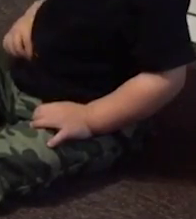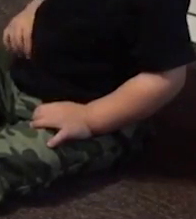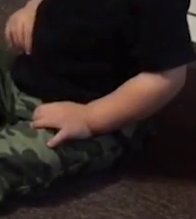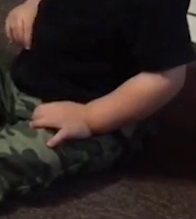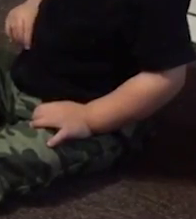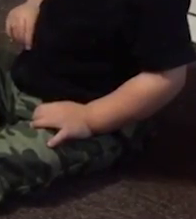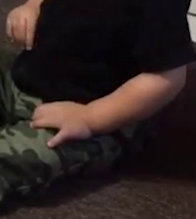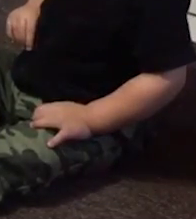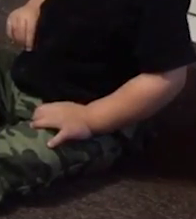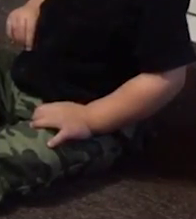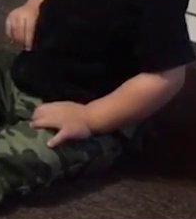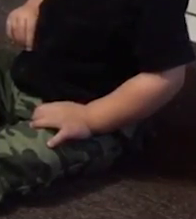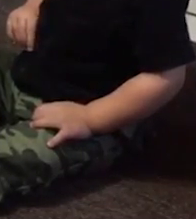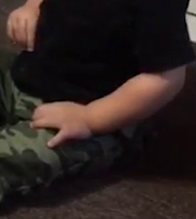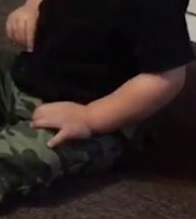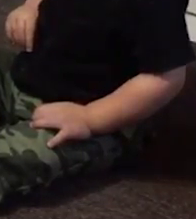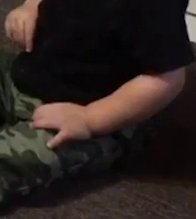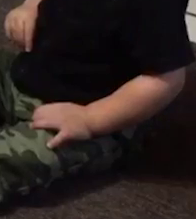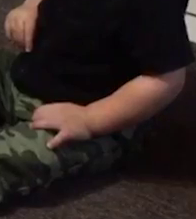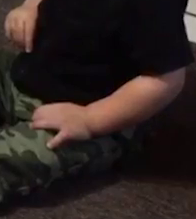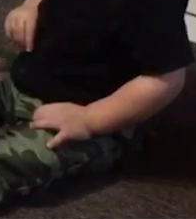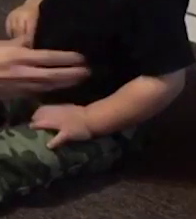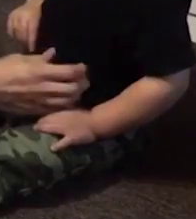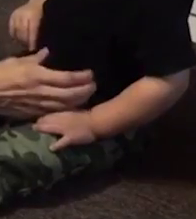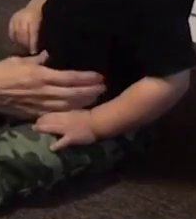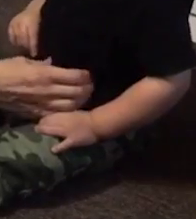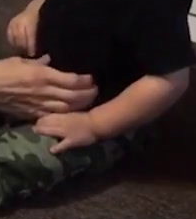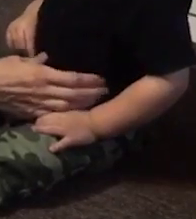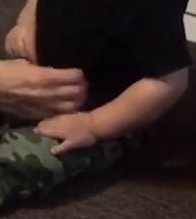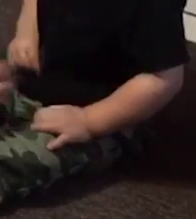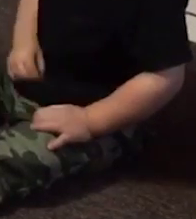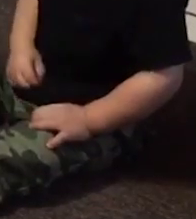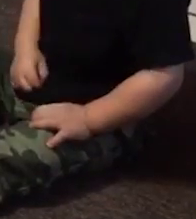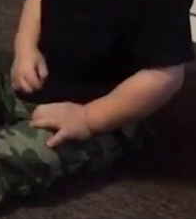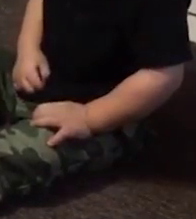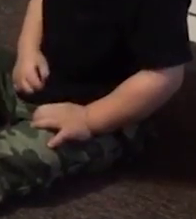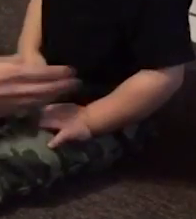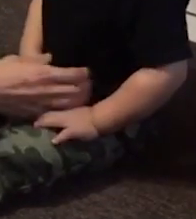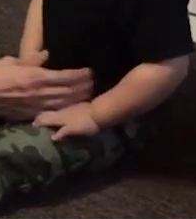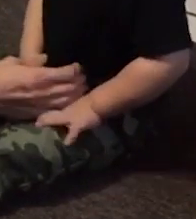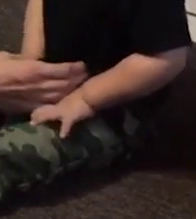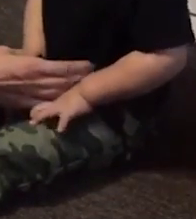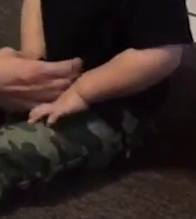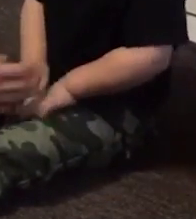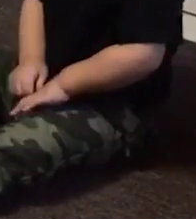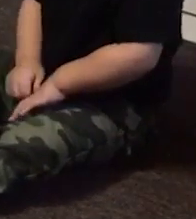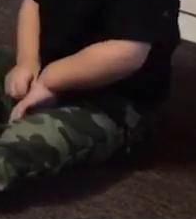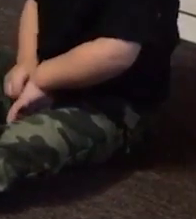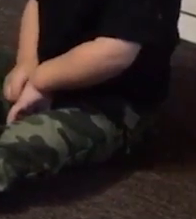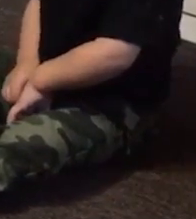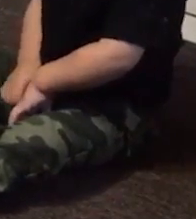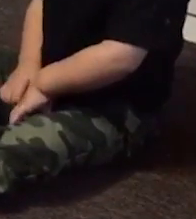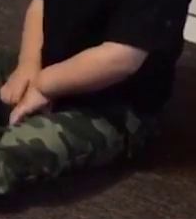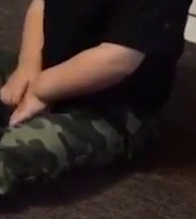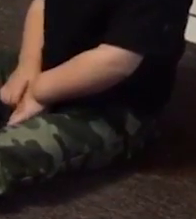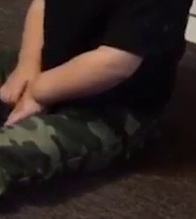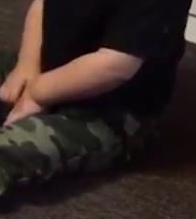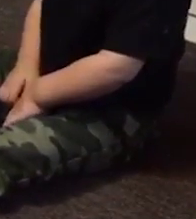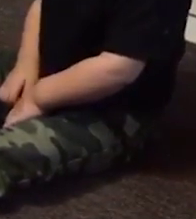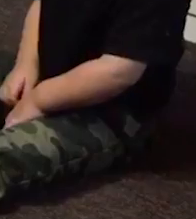sienta, saluda y come pescado. ¡Am, am, am! ¡Am, am, am!